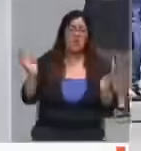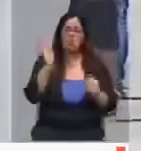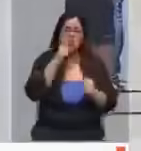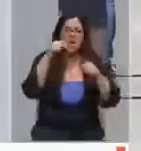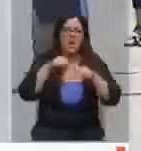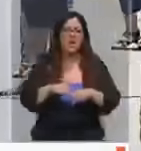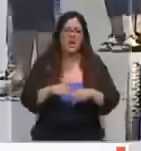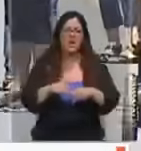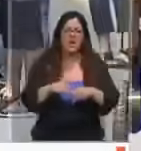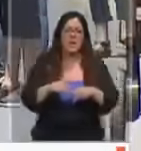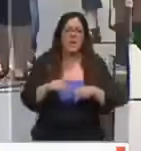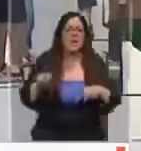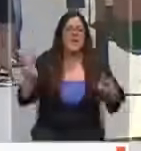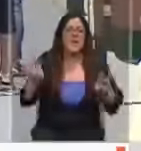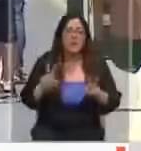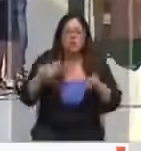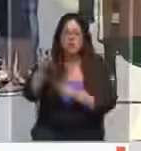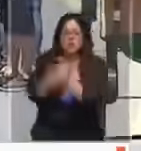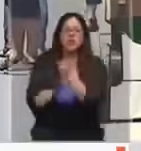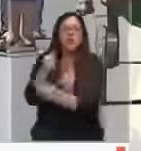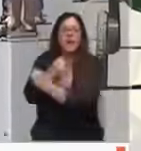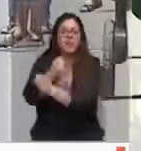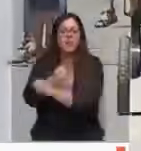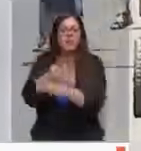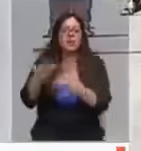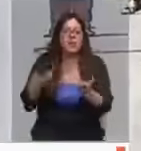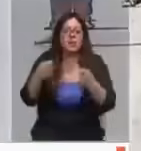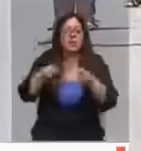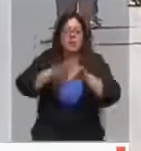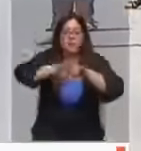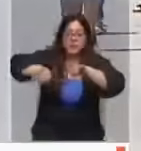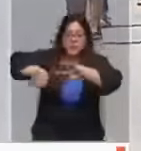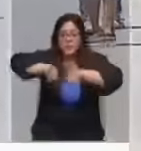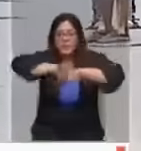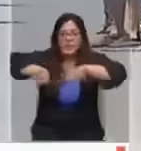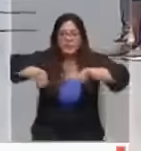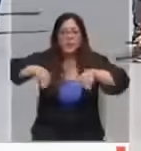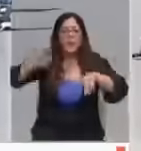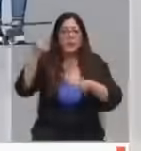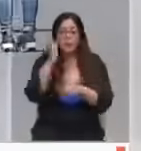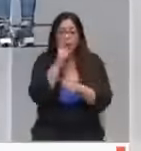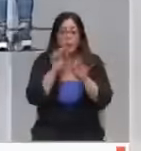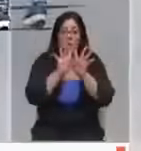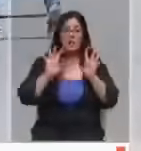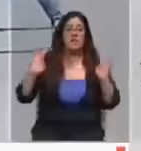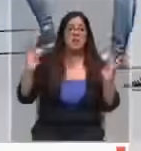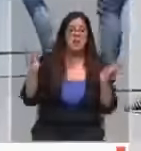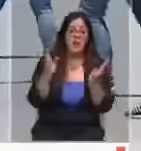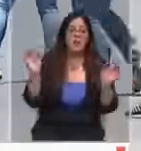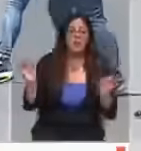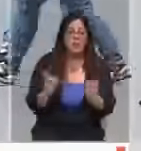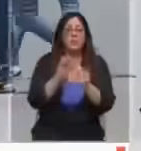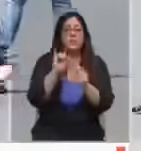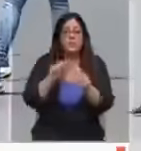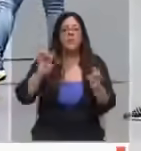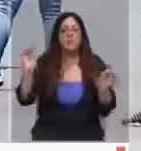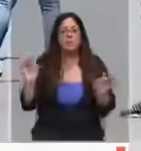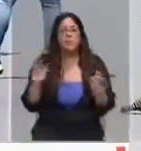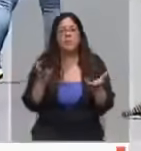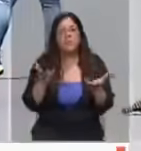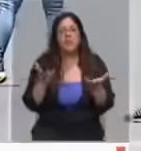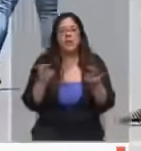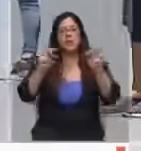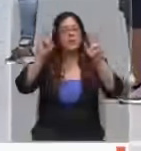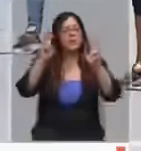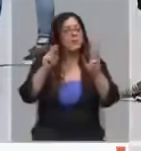hasta Vespucio. Entonces están los carabineros, claro, tratando de despejar la vía, pero como no hay vallas papales, yo creo que sí hay hartas probabilidades de que sea un